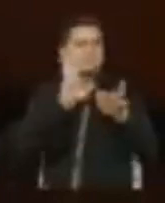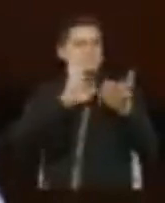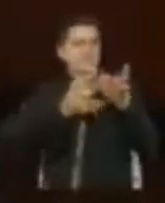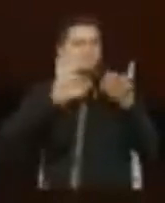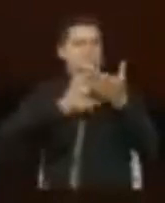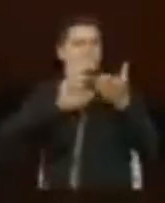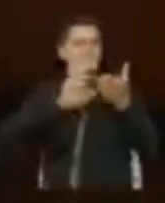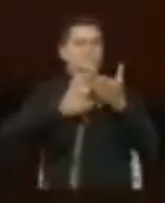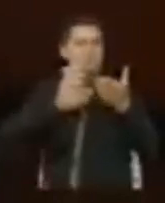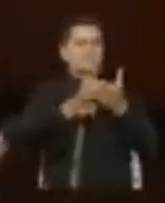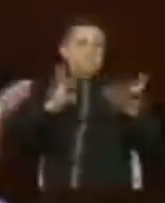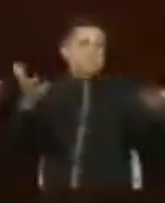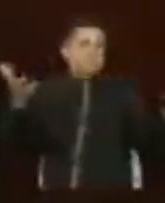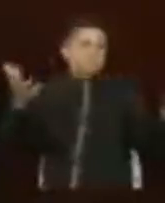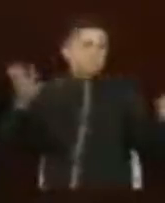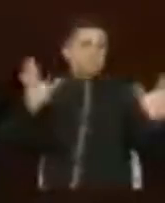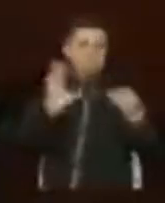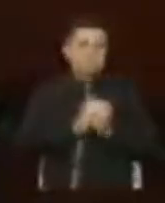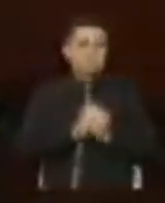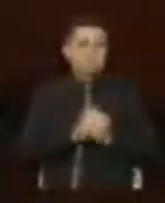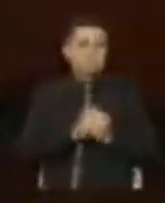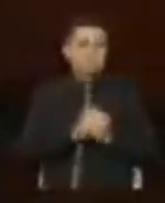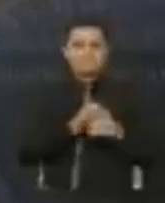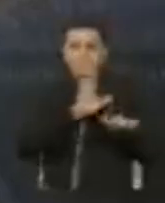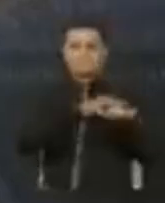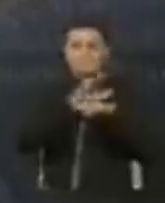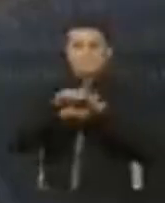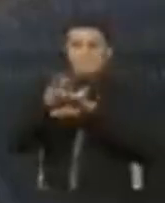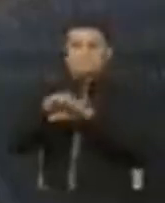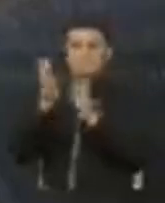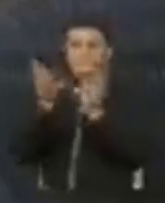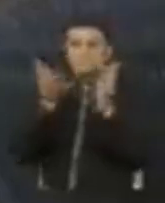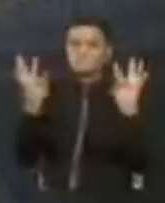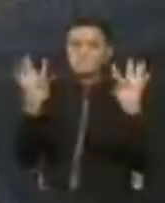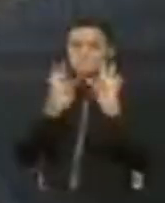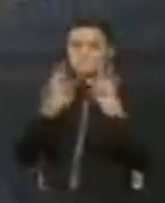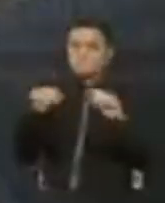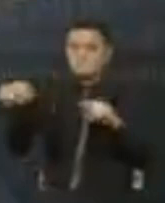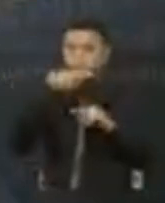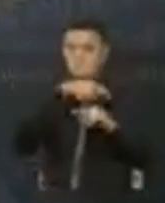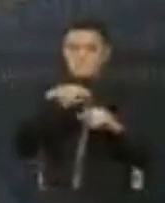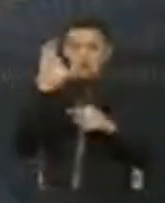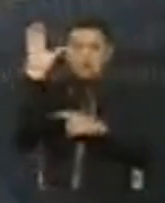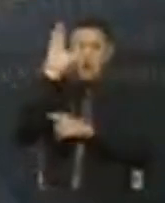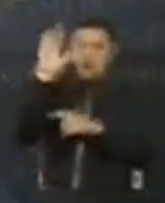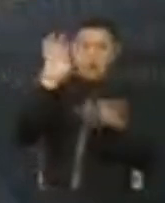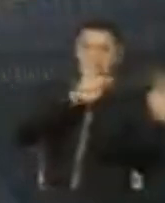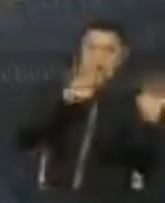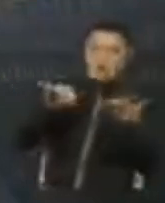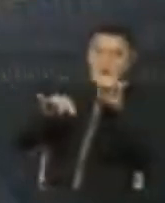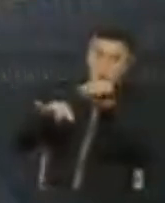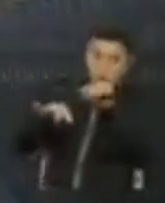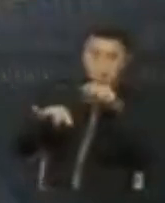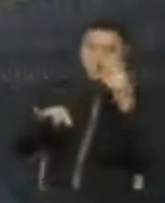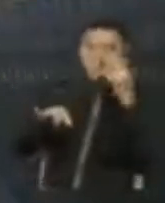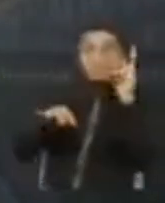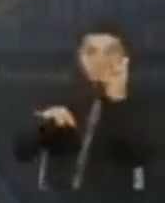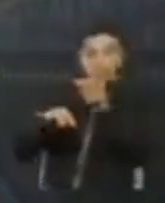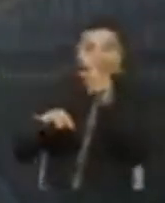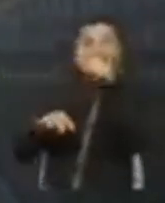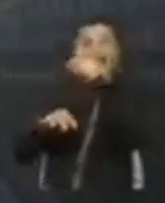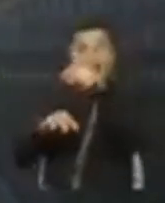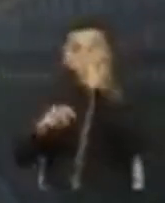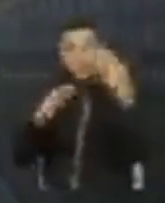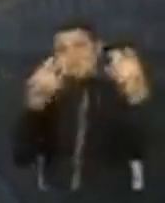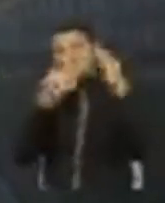yo... Les quiero recordar a todos los senadores que los colombianos los están viendo y oyendo. Pero además